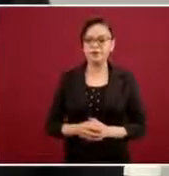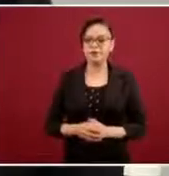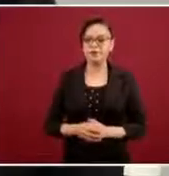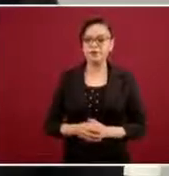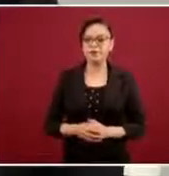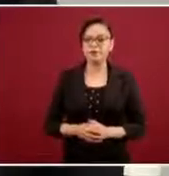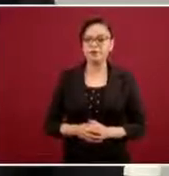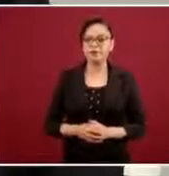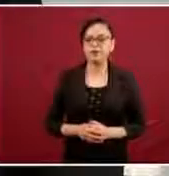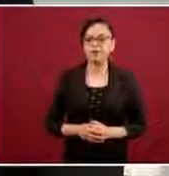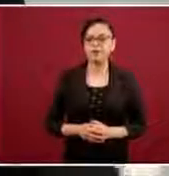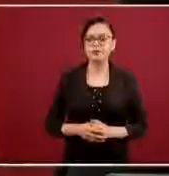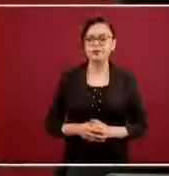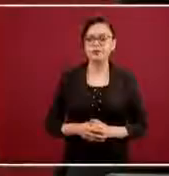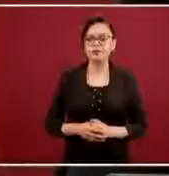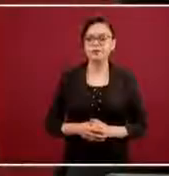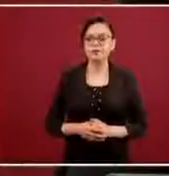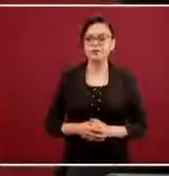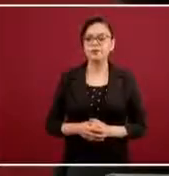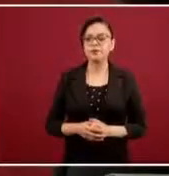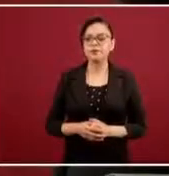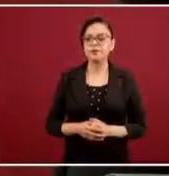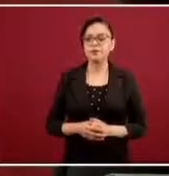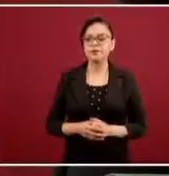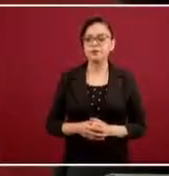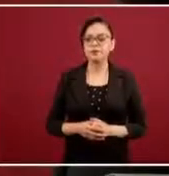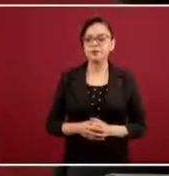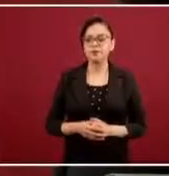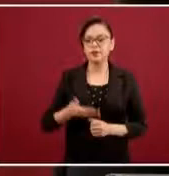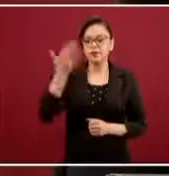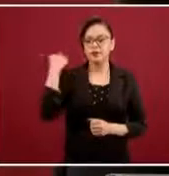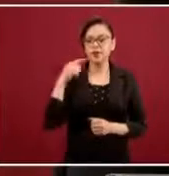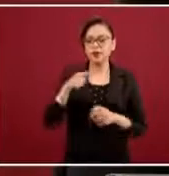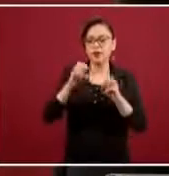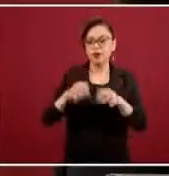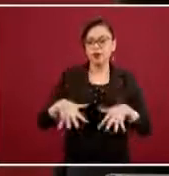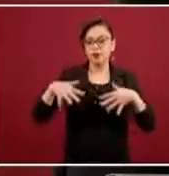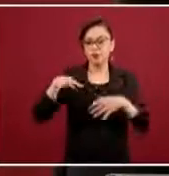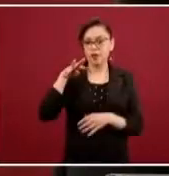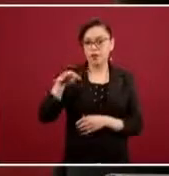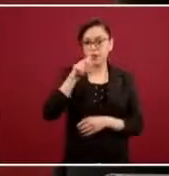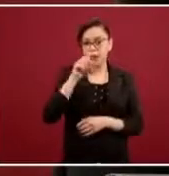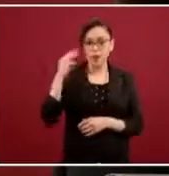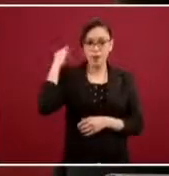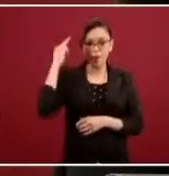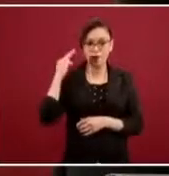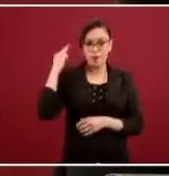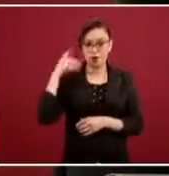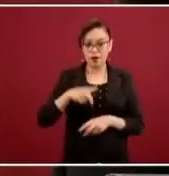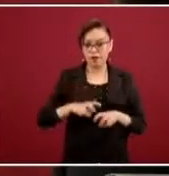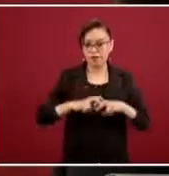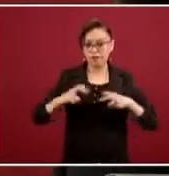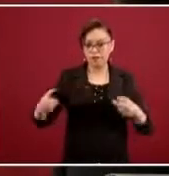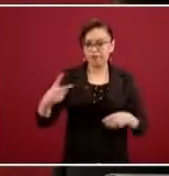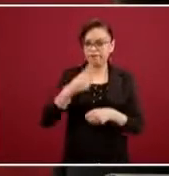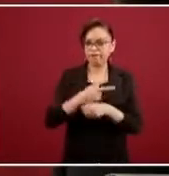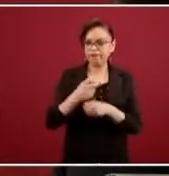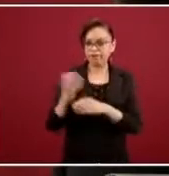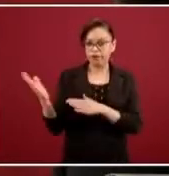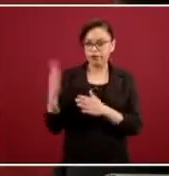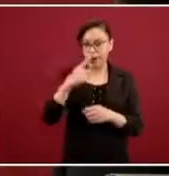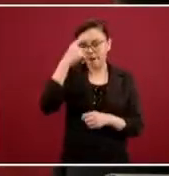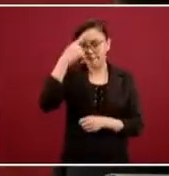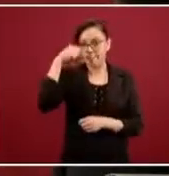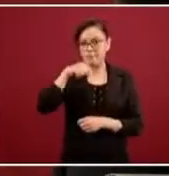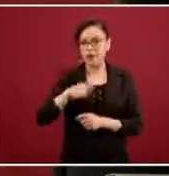exhorto del Consejo en la sesión extraordinaria del 19 de marzo, el exhorto para que el Sistema